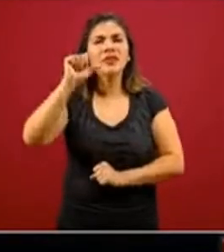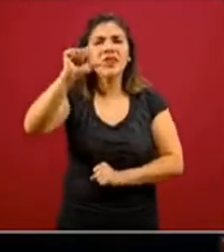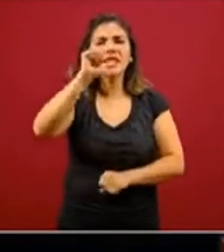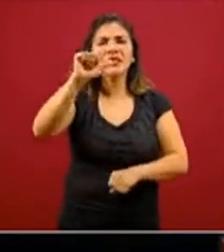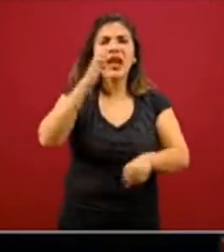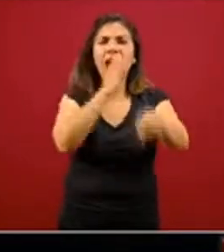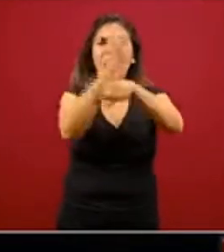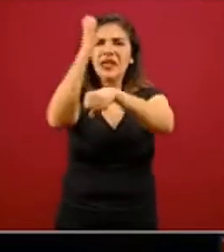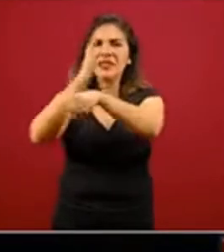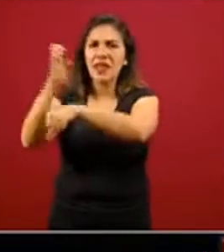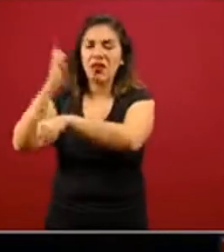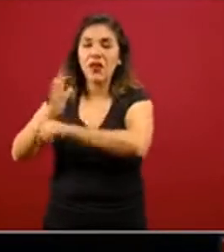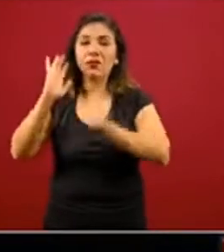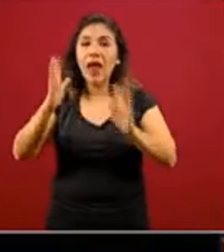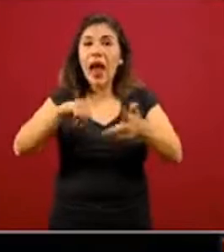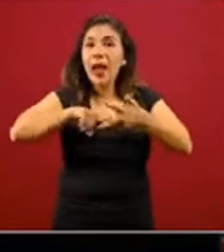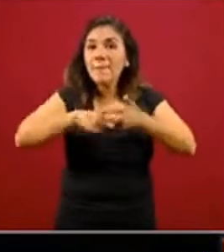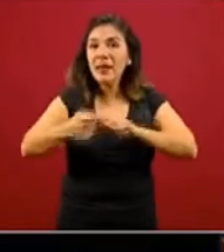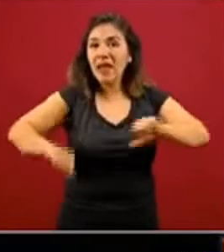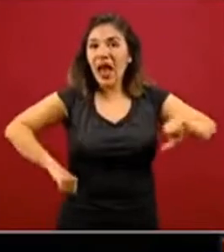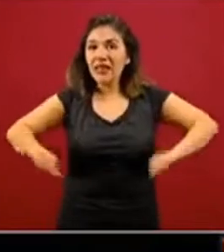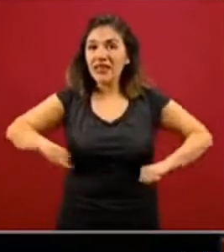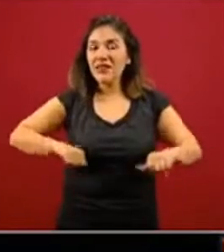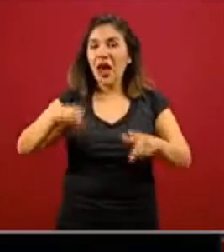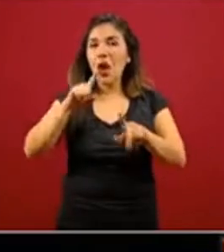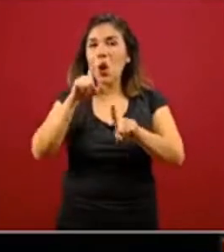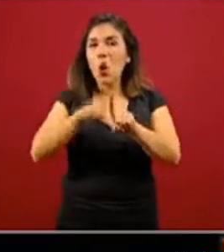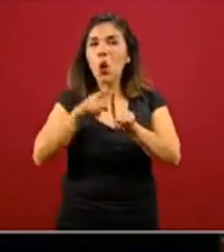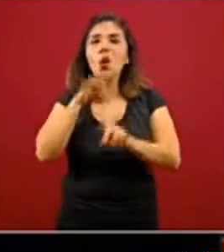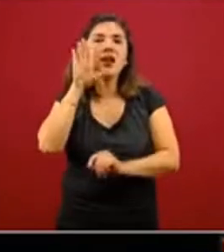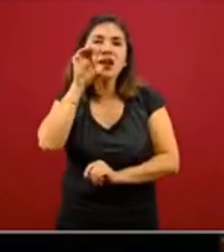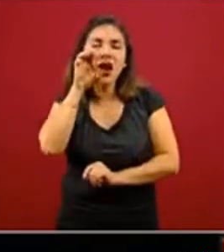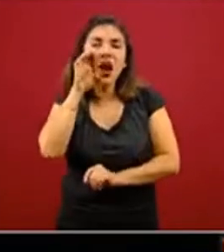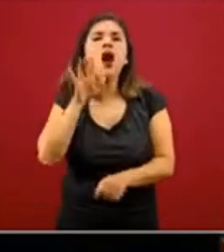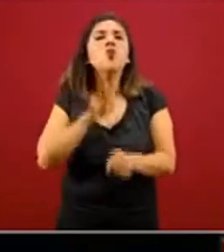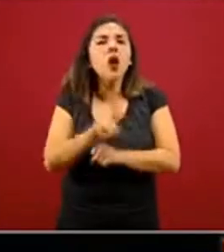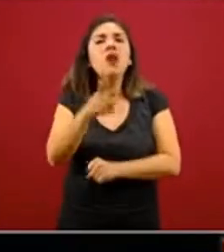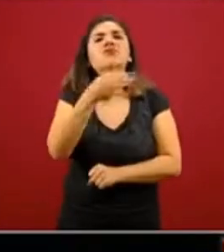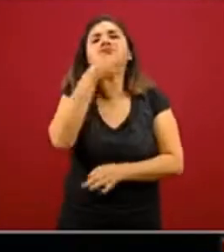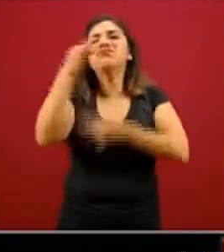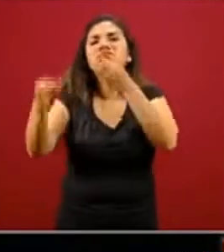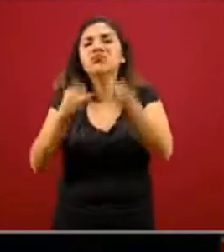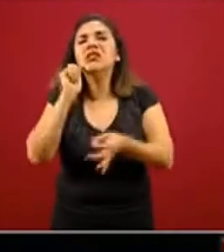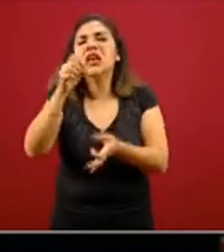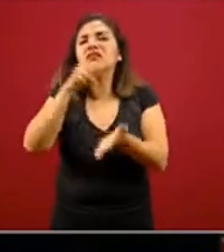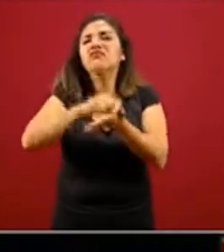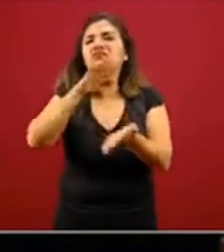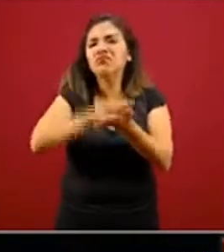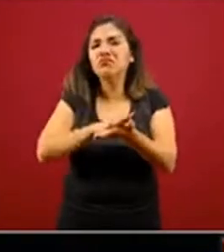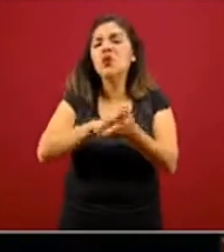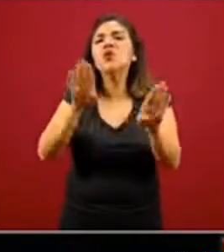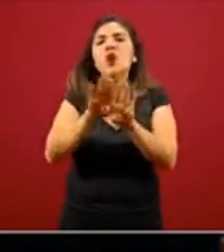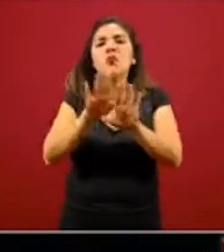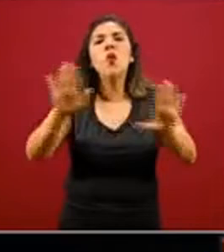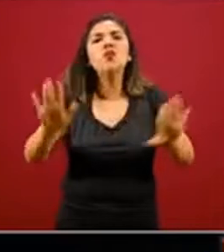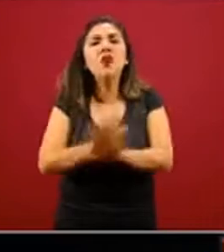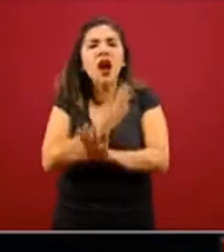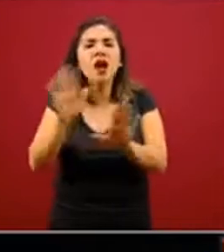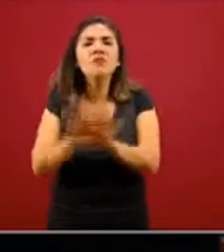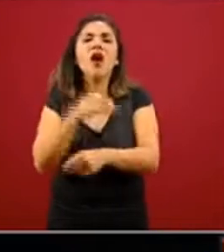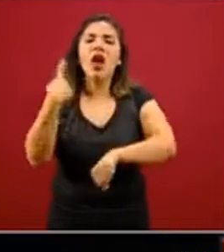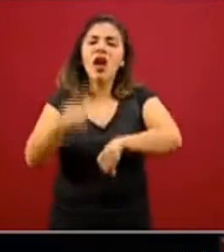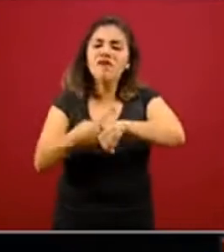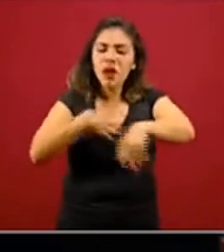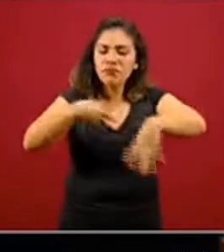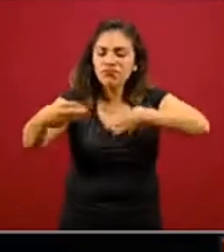que que iniciaron en esta jornada, ¿cuáles han sido los primeros reportes que les han dado precisamente de movilidad, cómo